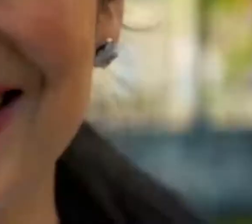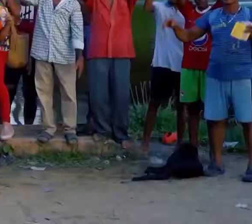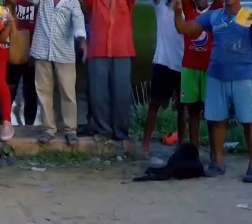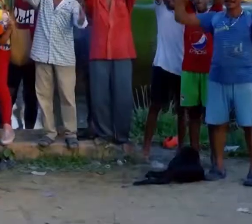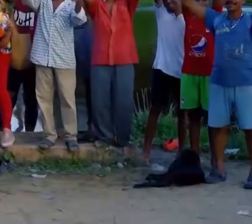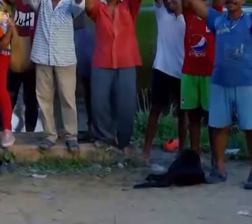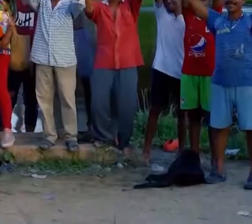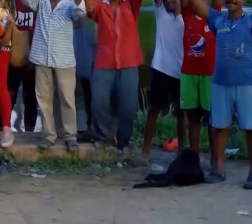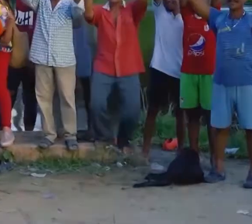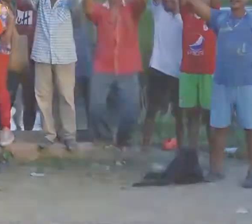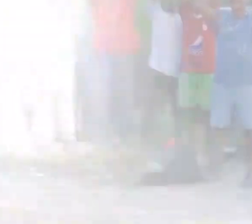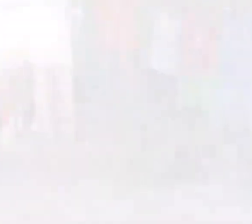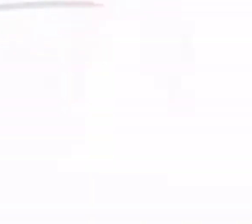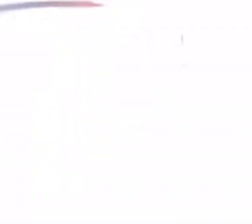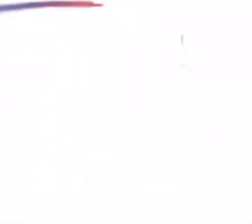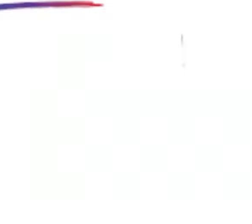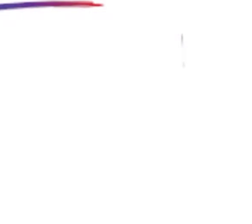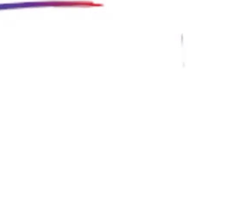qué.